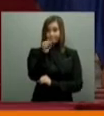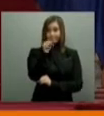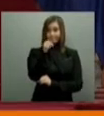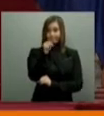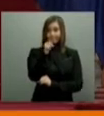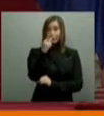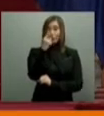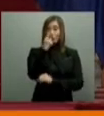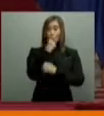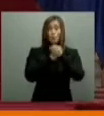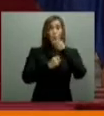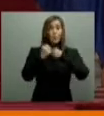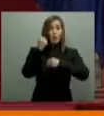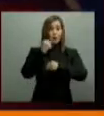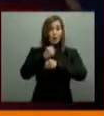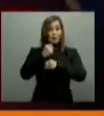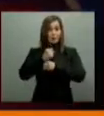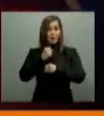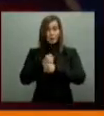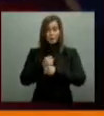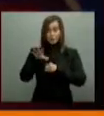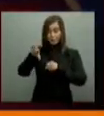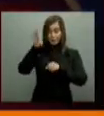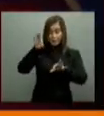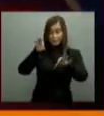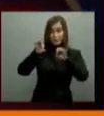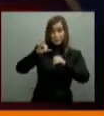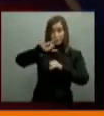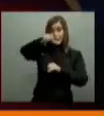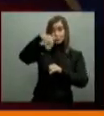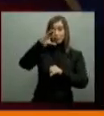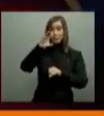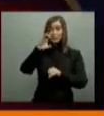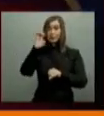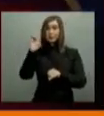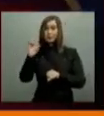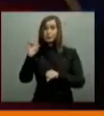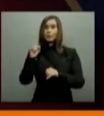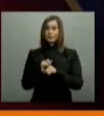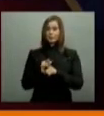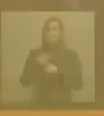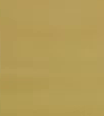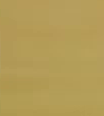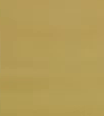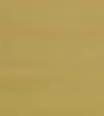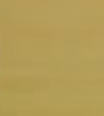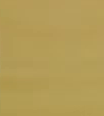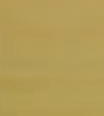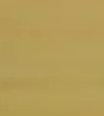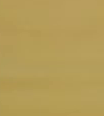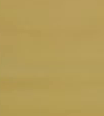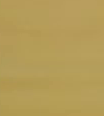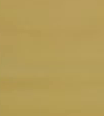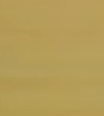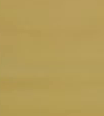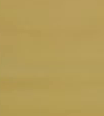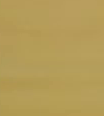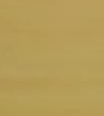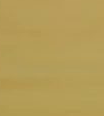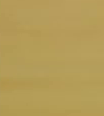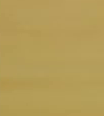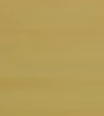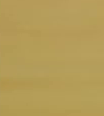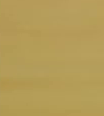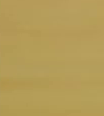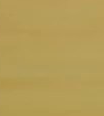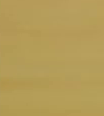atención eso me llama la atención que podría ser bueno quién sabe quizás